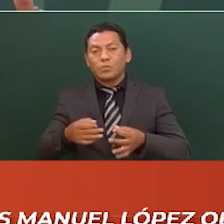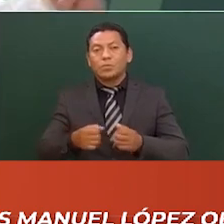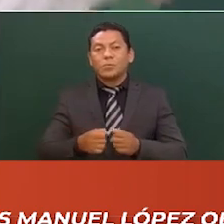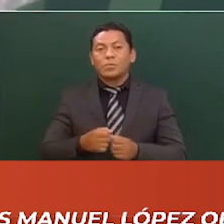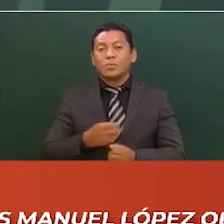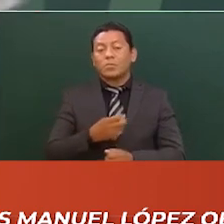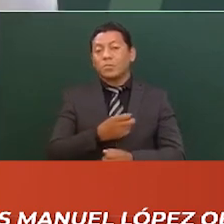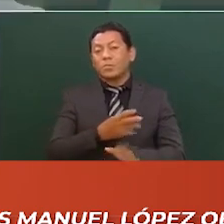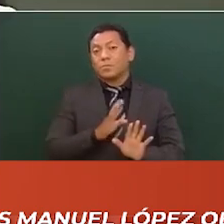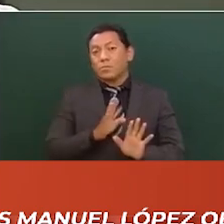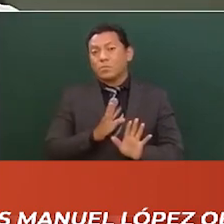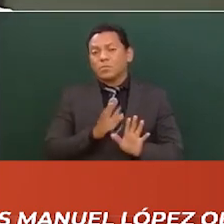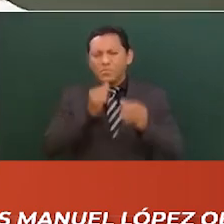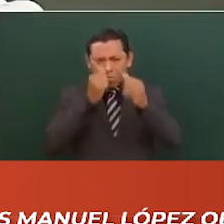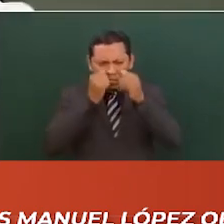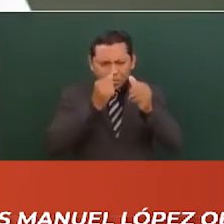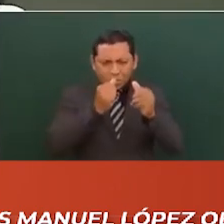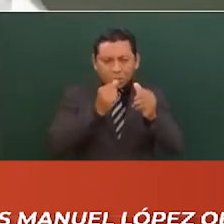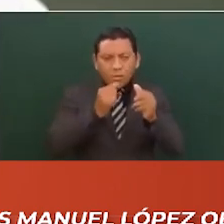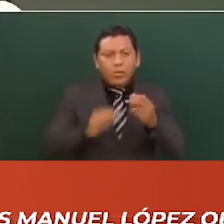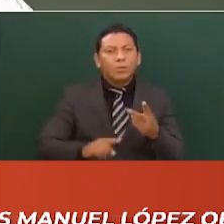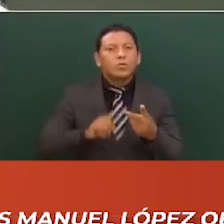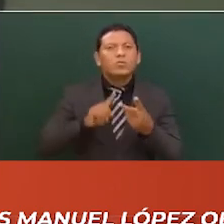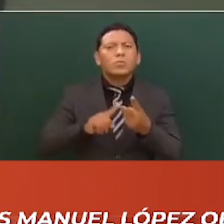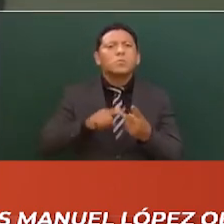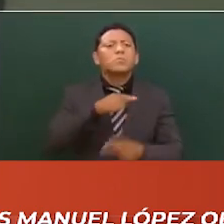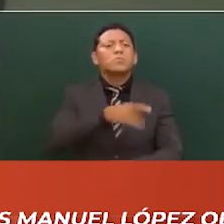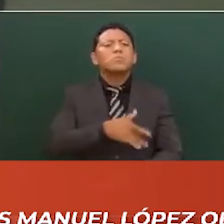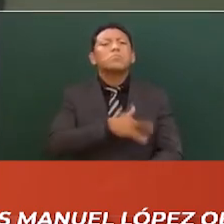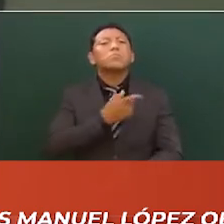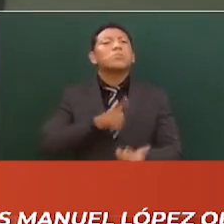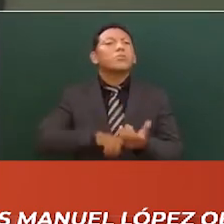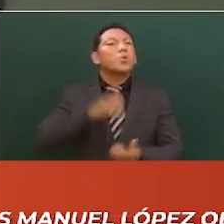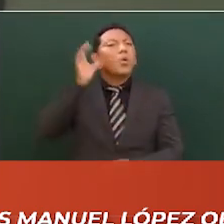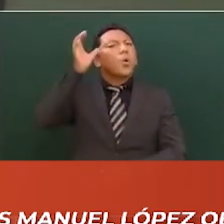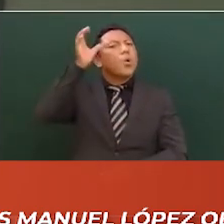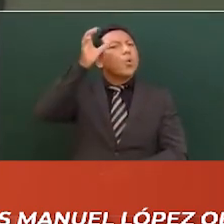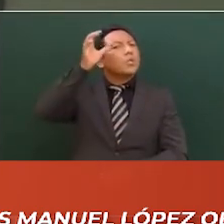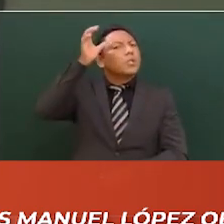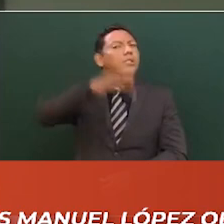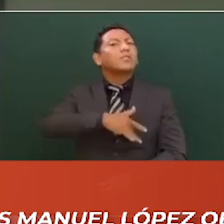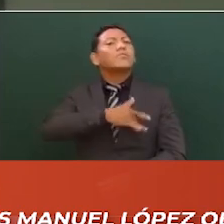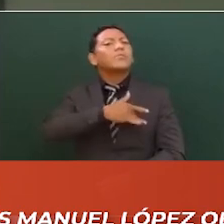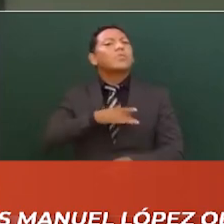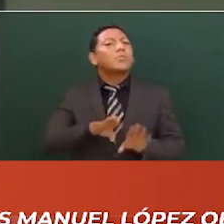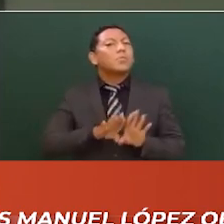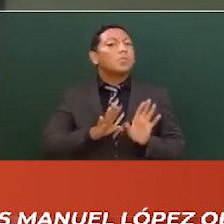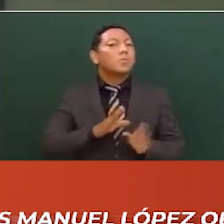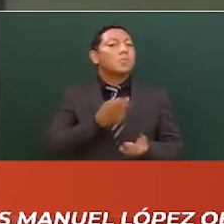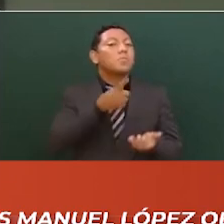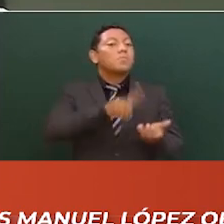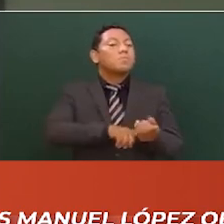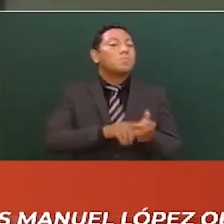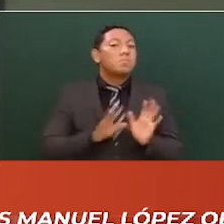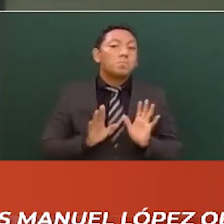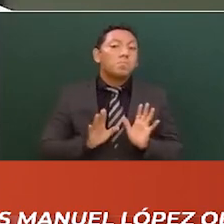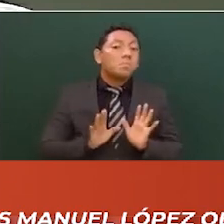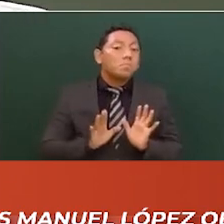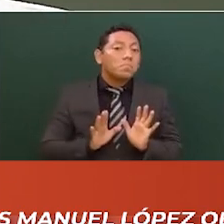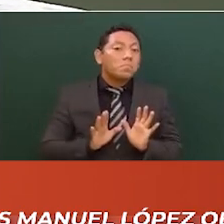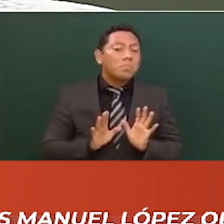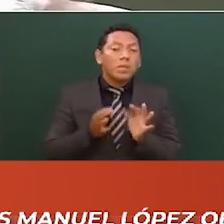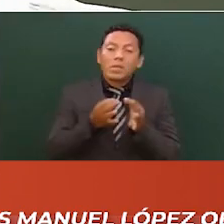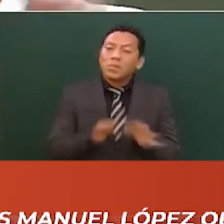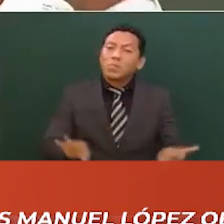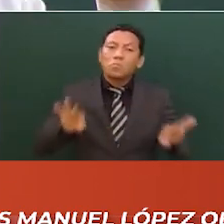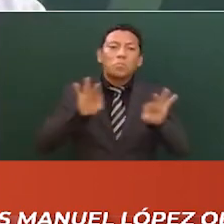que esa se atiende. Y la otra es la conciencia de cada quien. Lo más importante